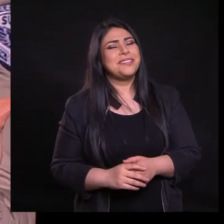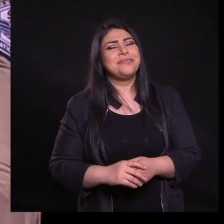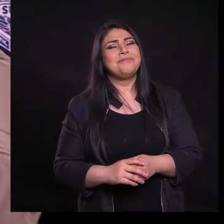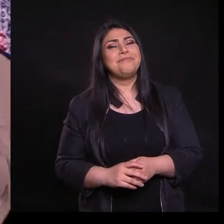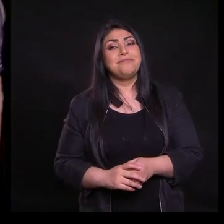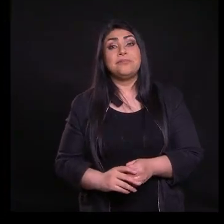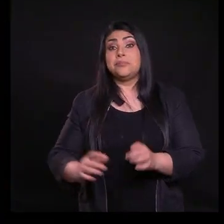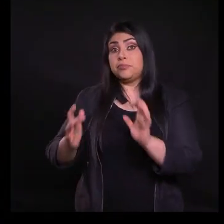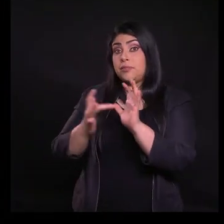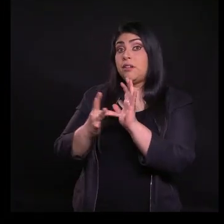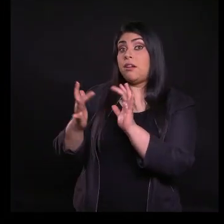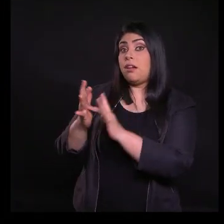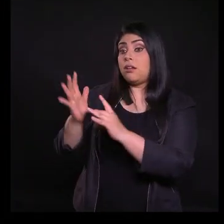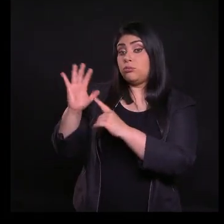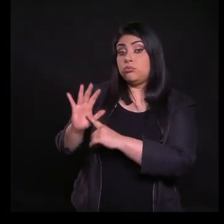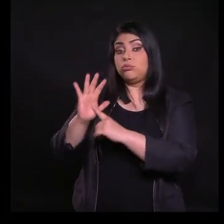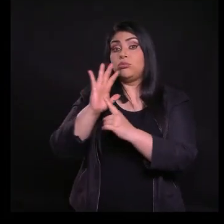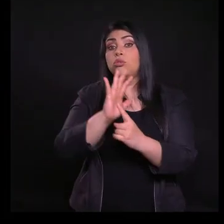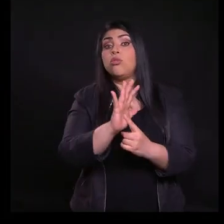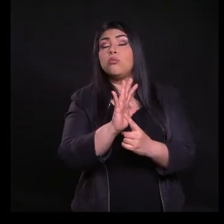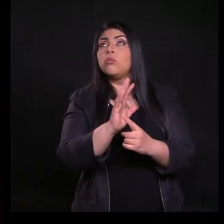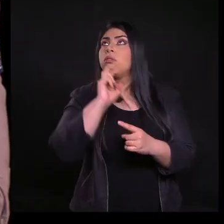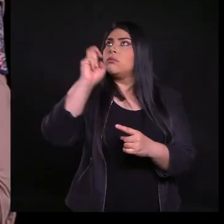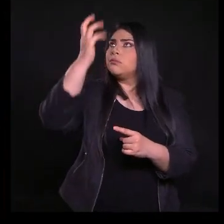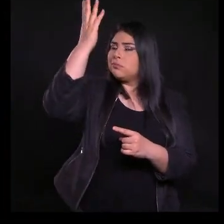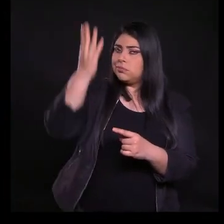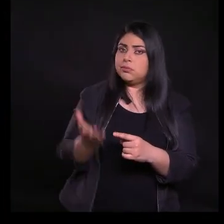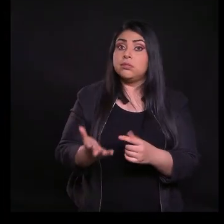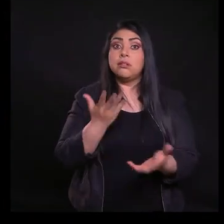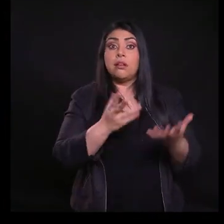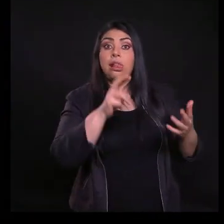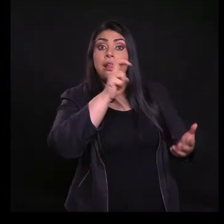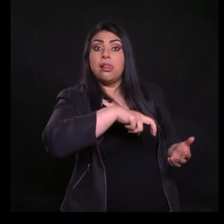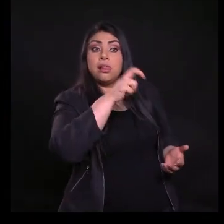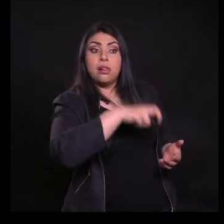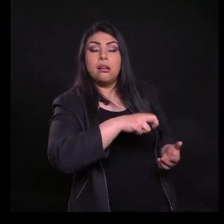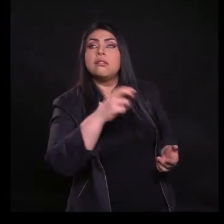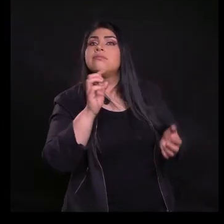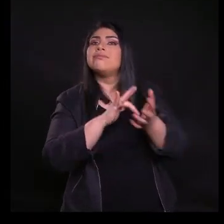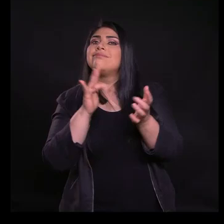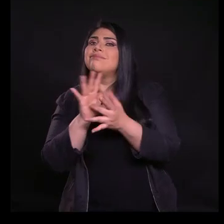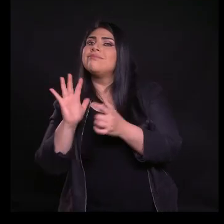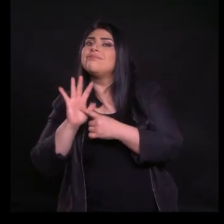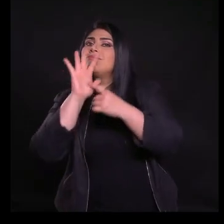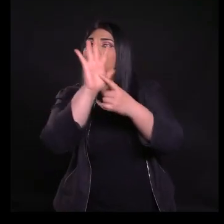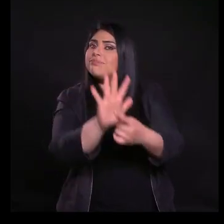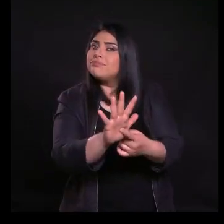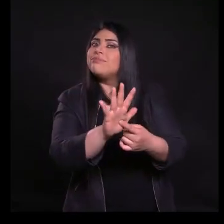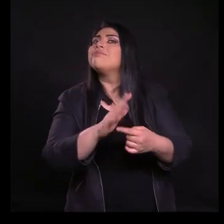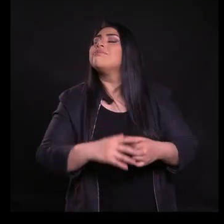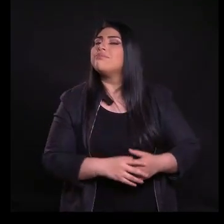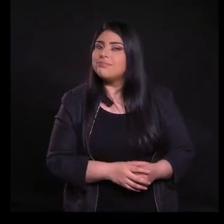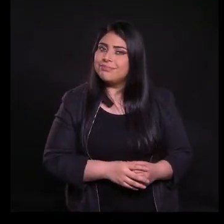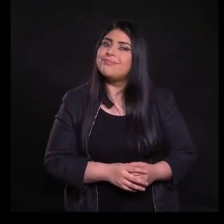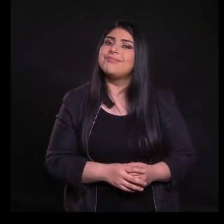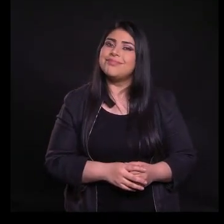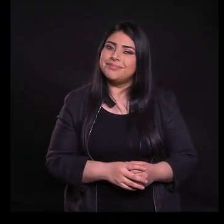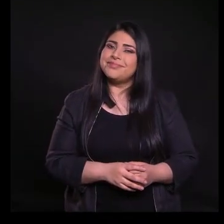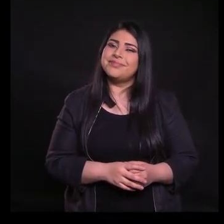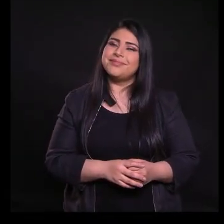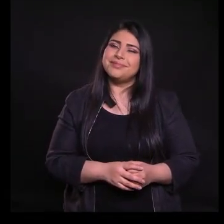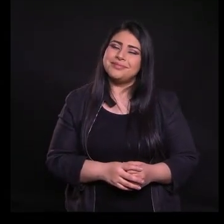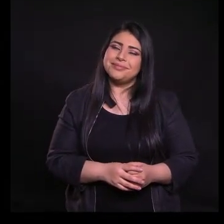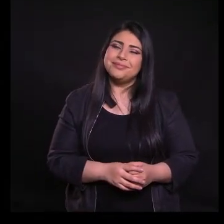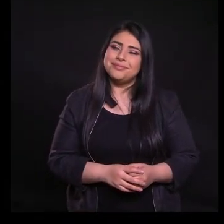nos muestra quién es para nosotros en medio de tu necesidad jesús te va a mostrar quién es para